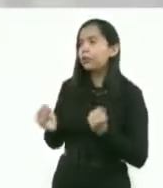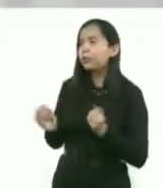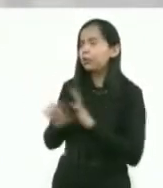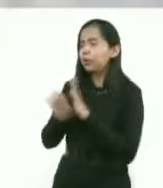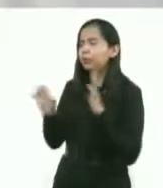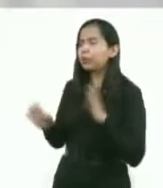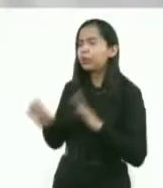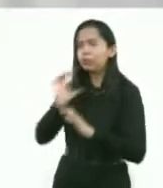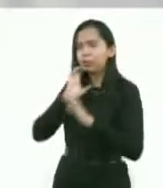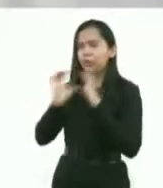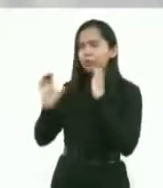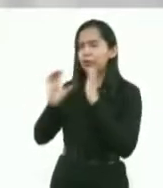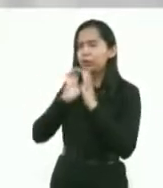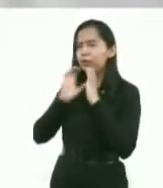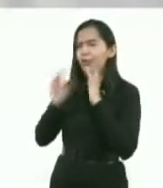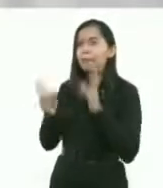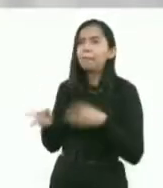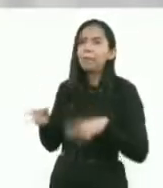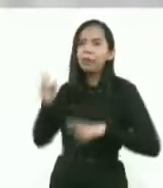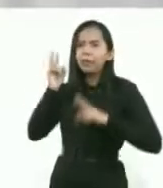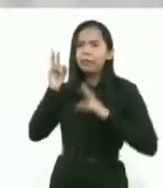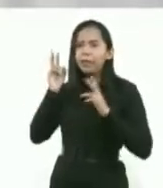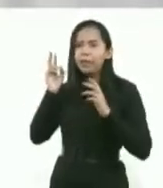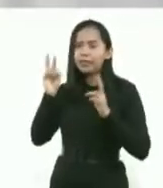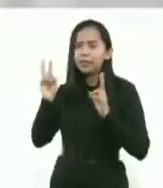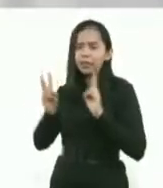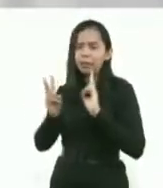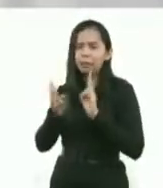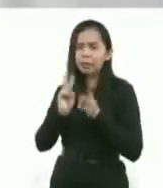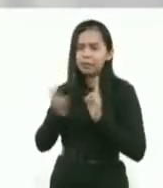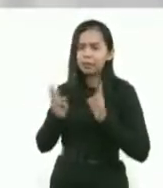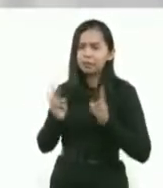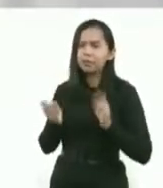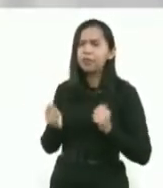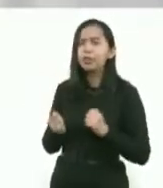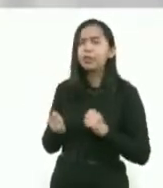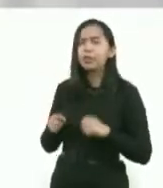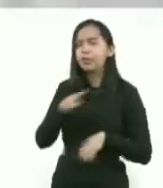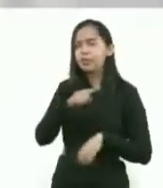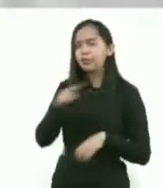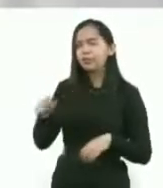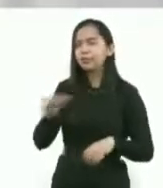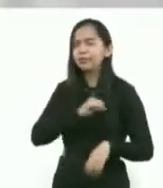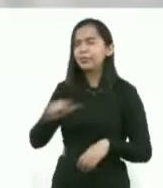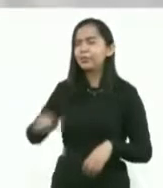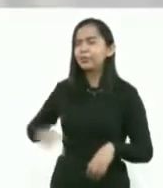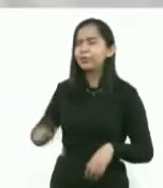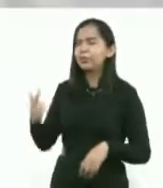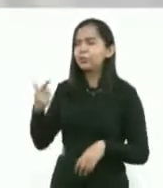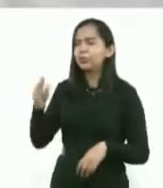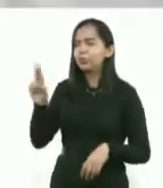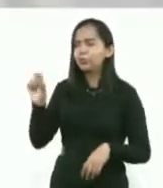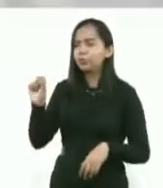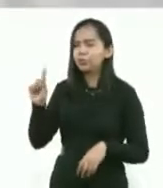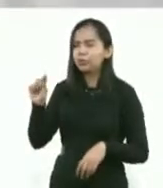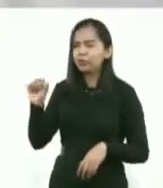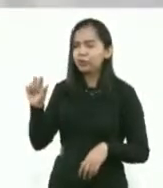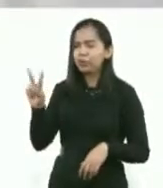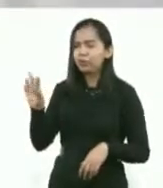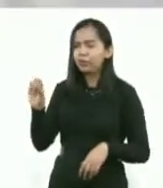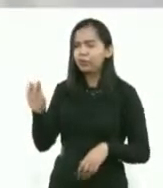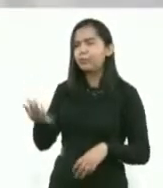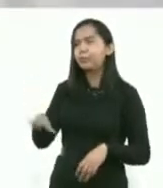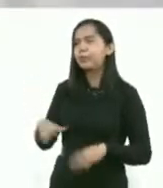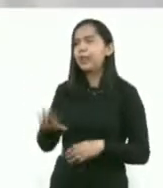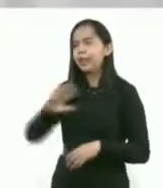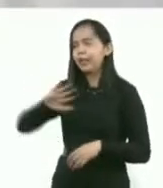en la comunicación con los vecinos y vecinas de la Alcaldía Gustavo Madero, porque han tenido algunos problemas